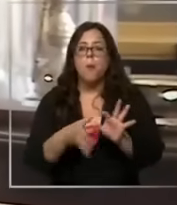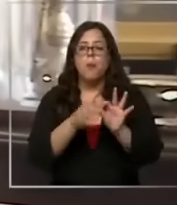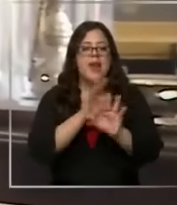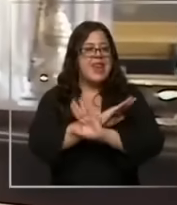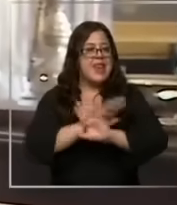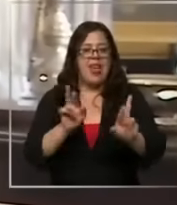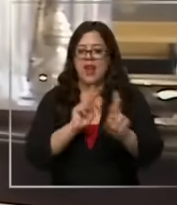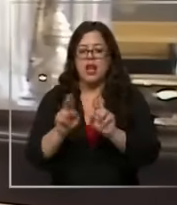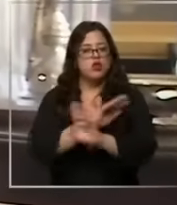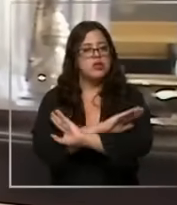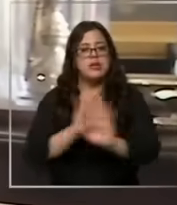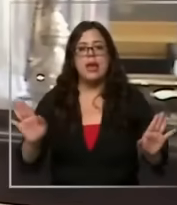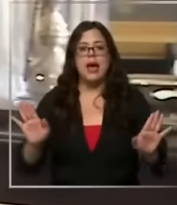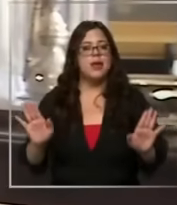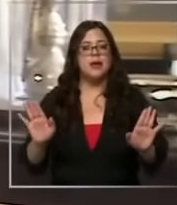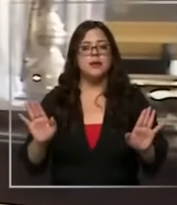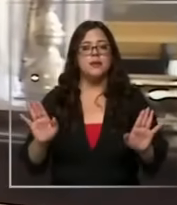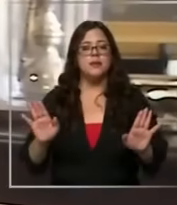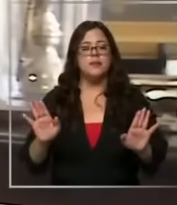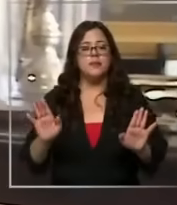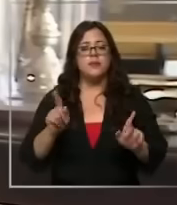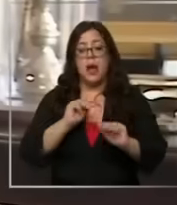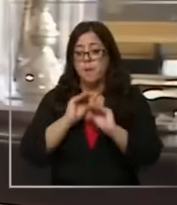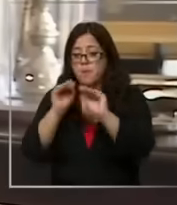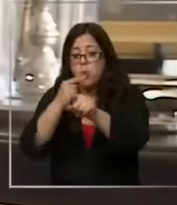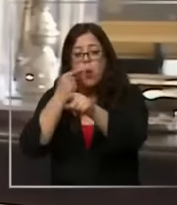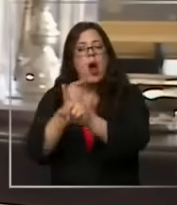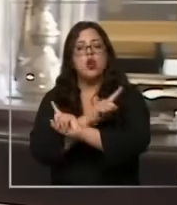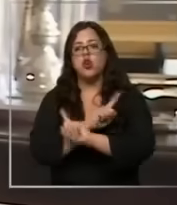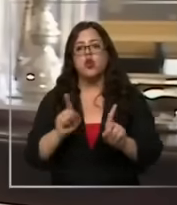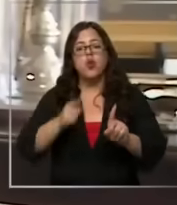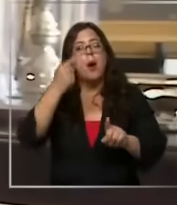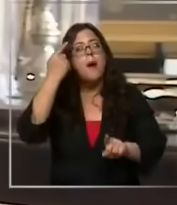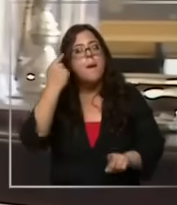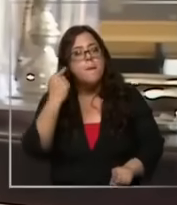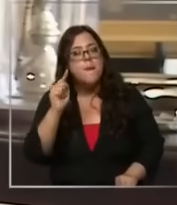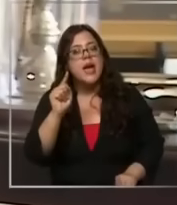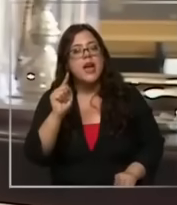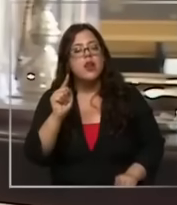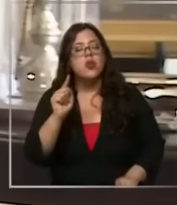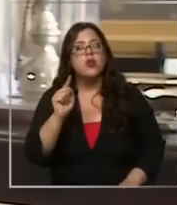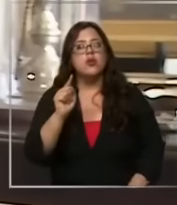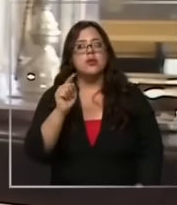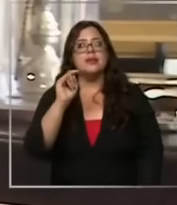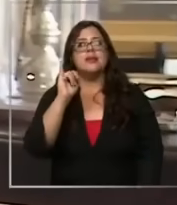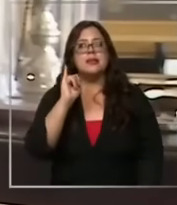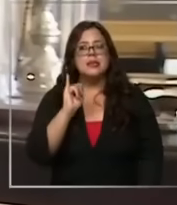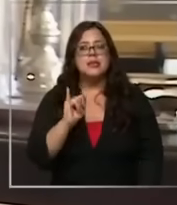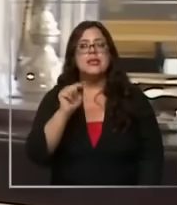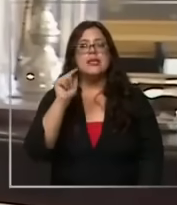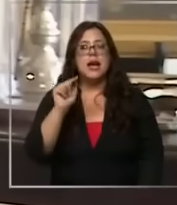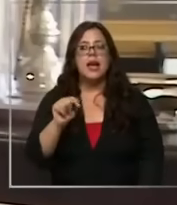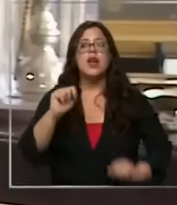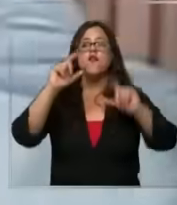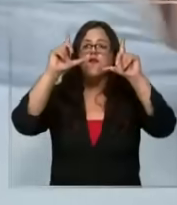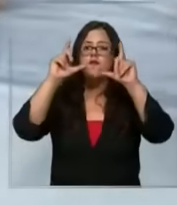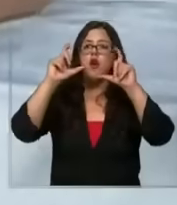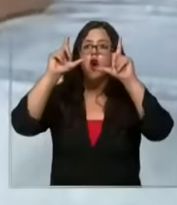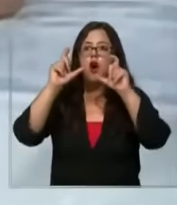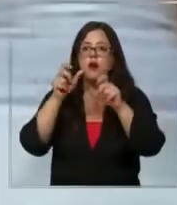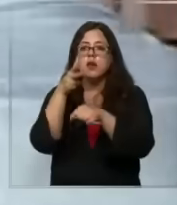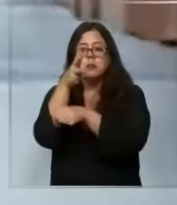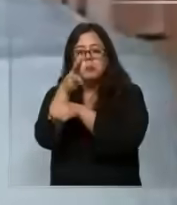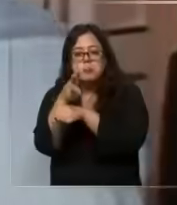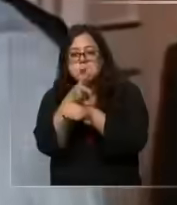ninguna relación, que no era partidario de él. Pero sí no podía negar de que había sido fotografiado,